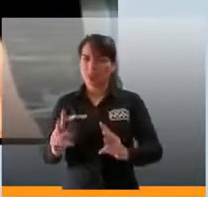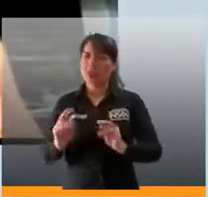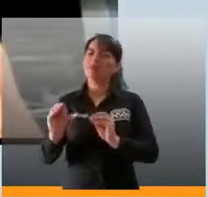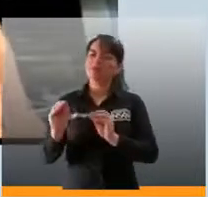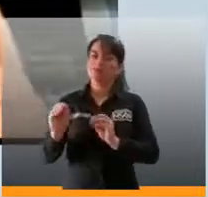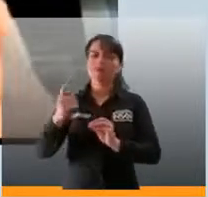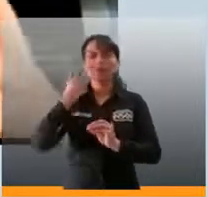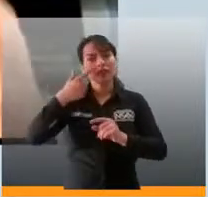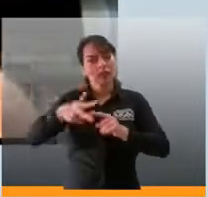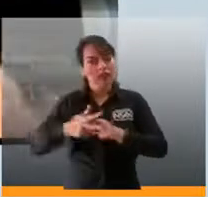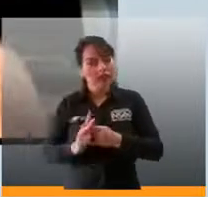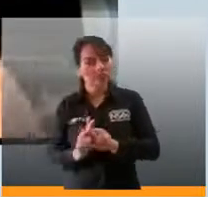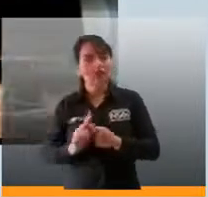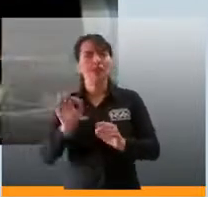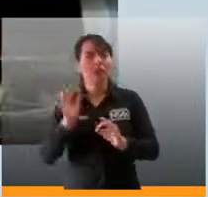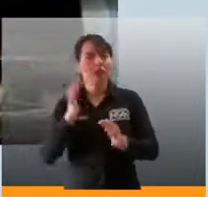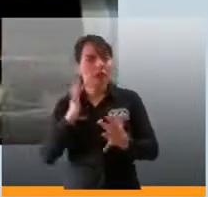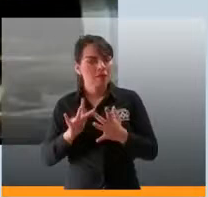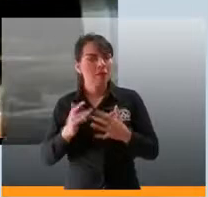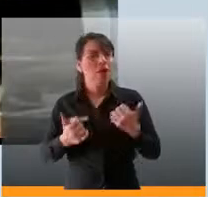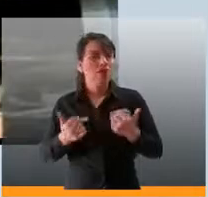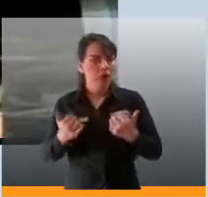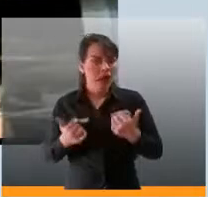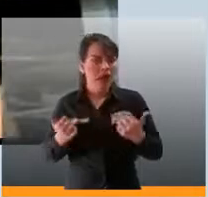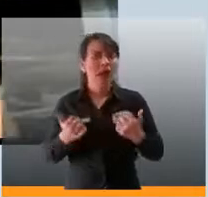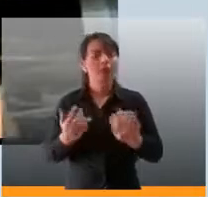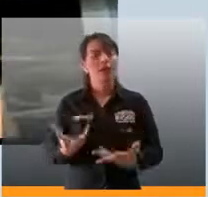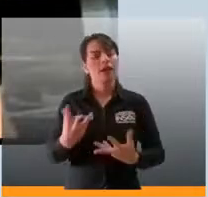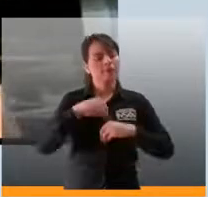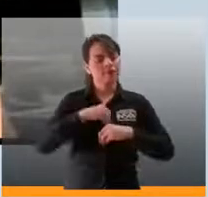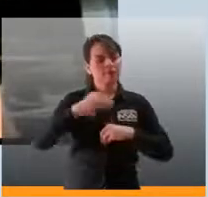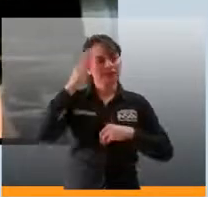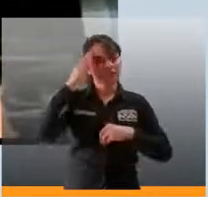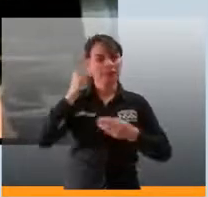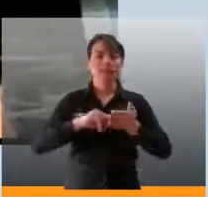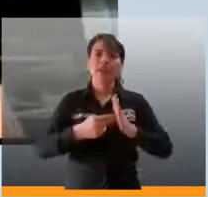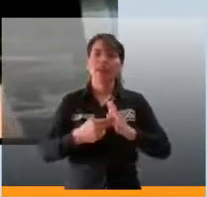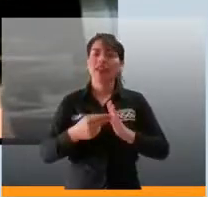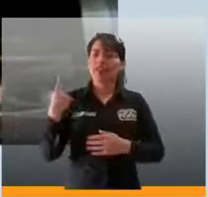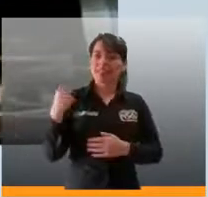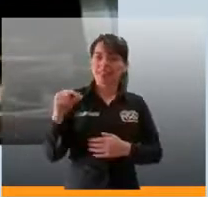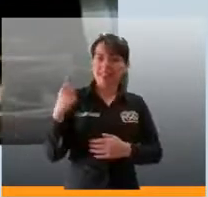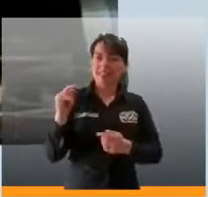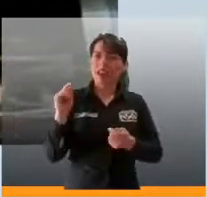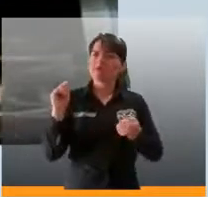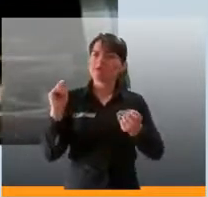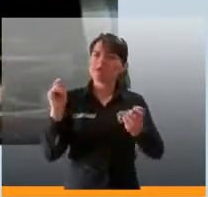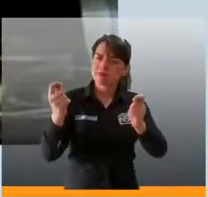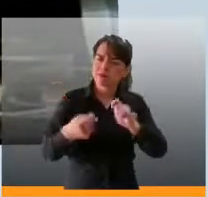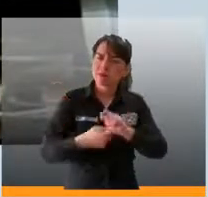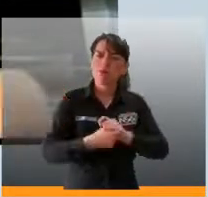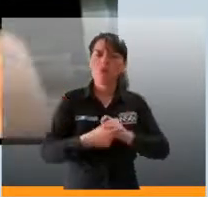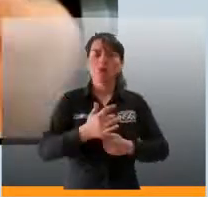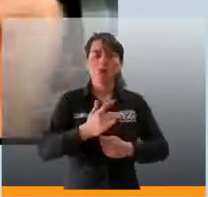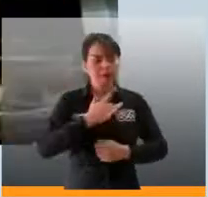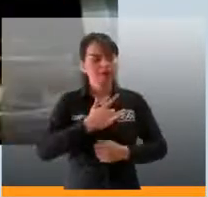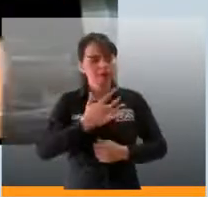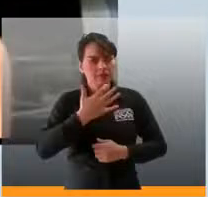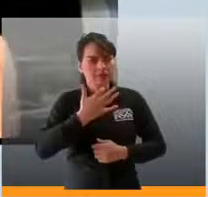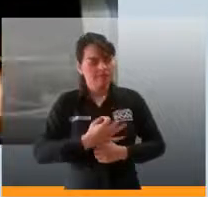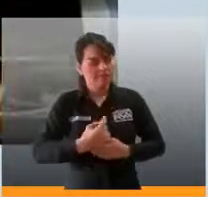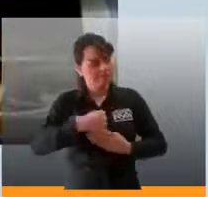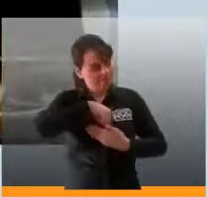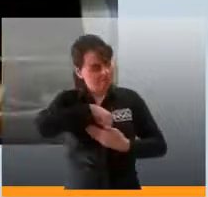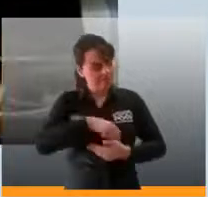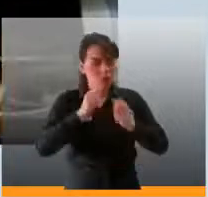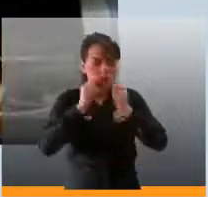las herramientas digitales, que sean muy capaces de moverse en la revolución digital con un profundo sentido humanístico y con un